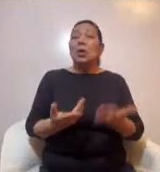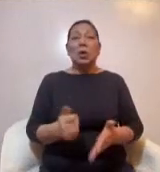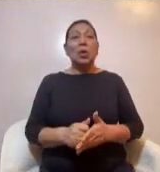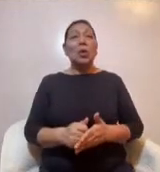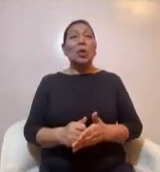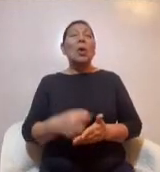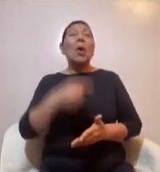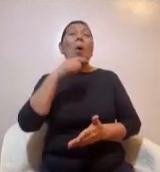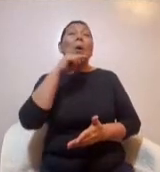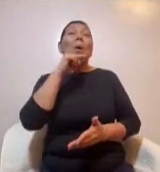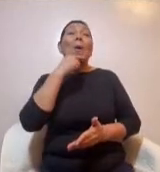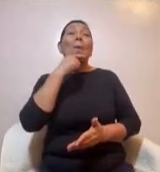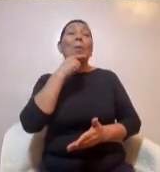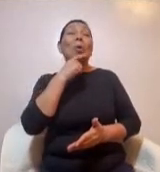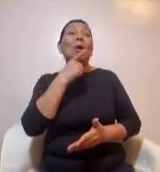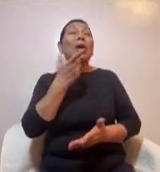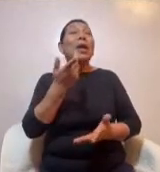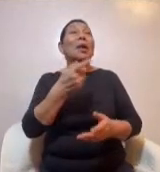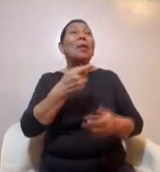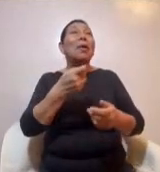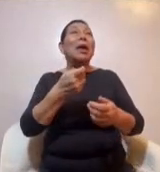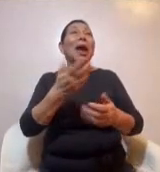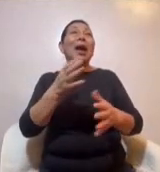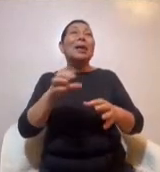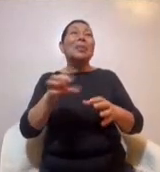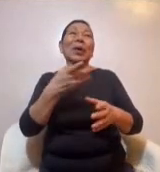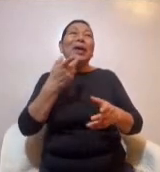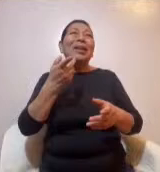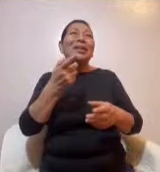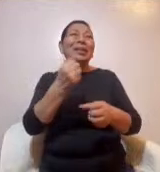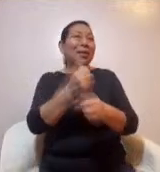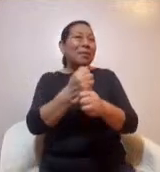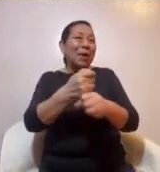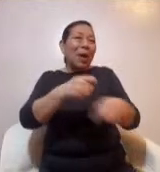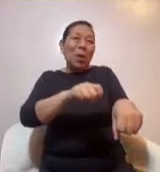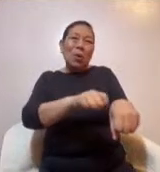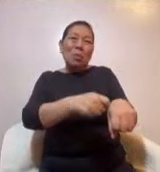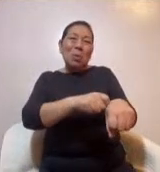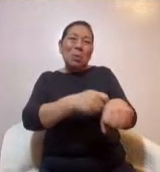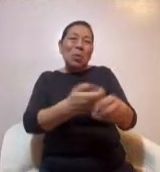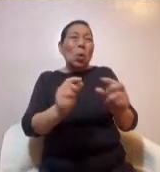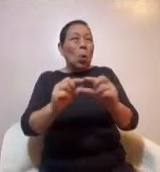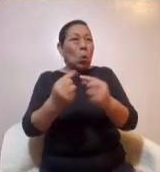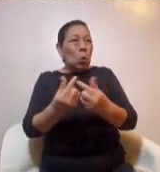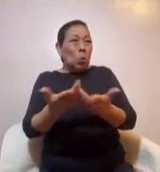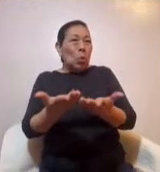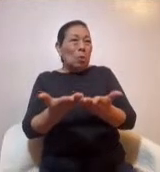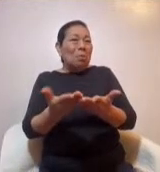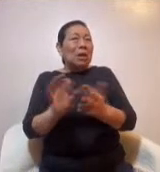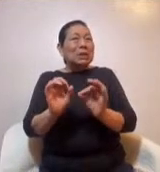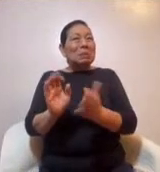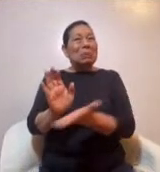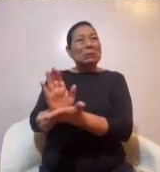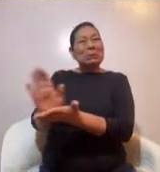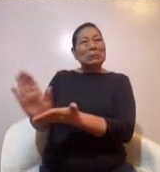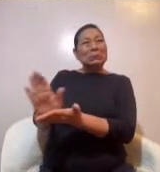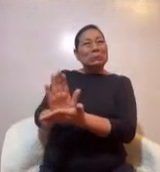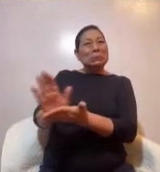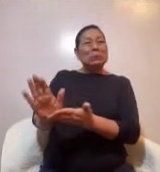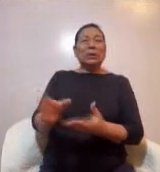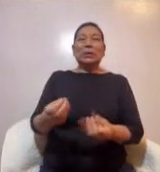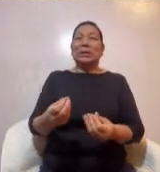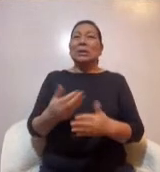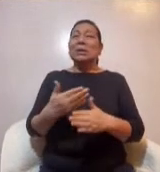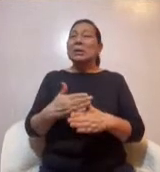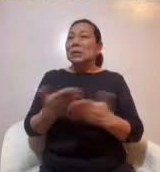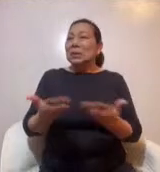con el aspecto de las mujeres que ejercen la prostitución, ¿no? Y cómo resalta que efectivamente es un grupo históricamente discriminado,